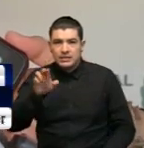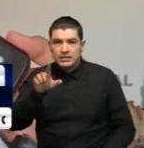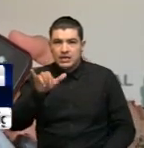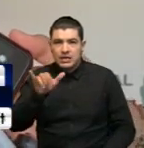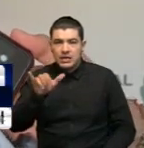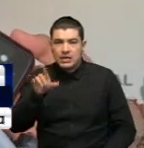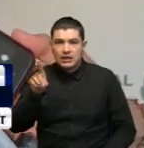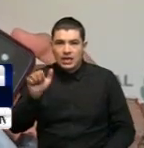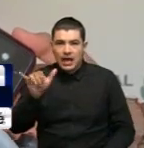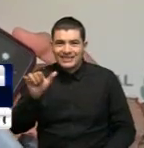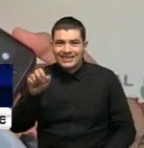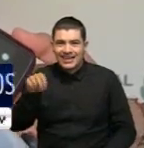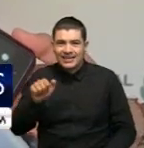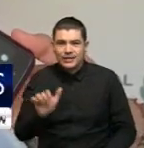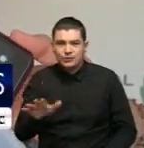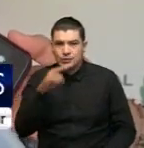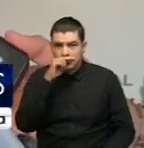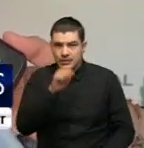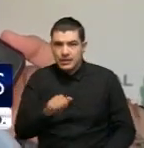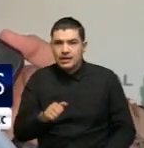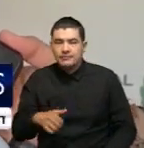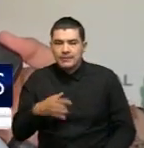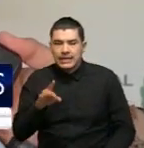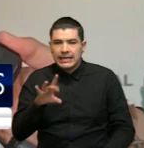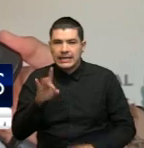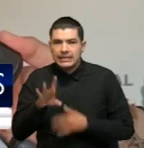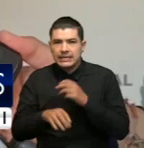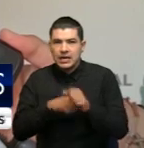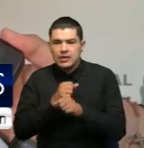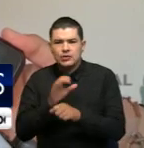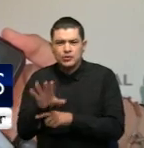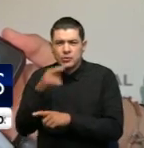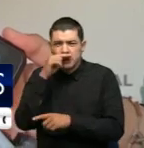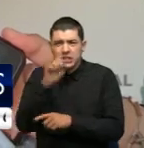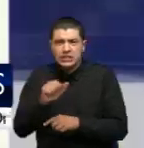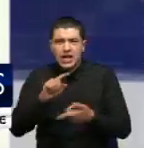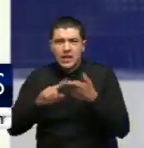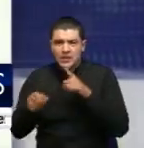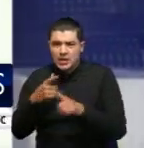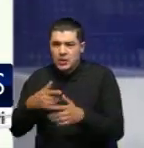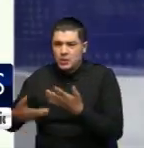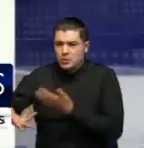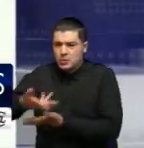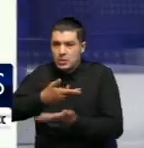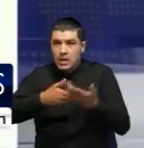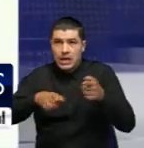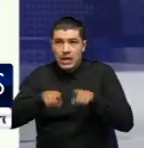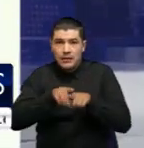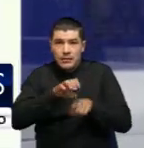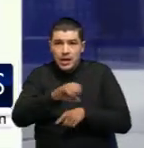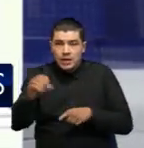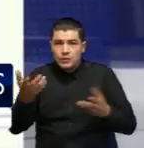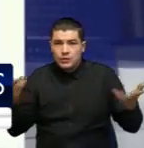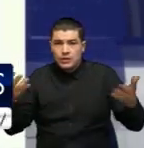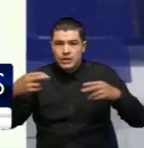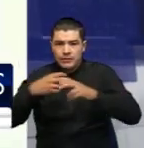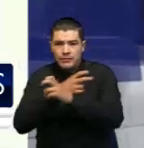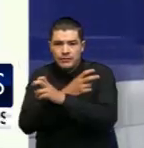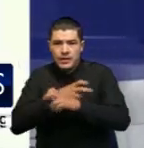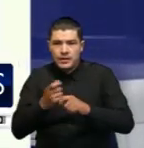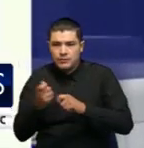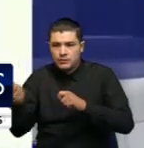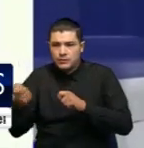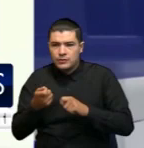perdida. Esta adolescente se encontraba compartiendo con amigos y hasta hermanos en un parque cercano